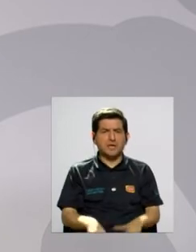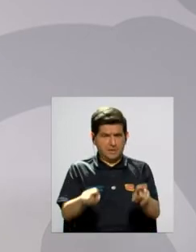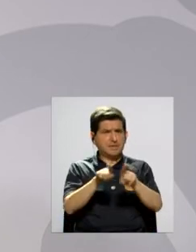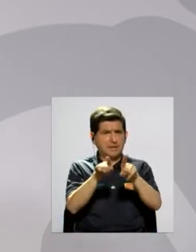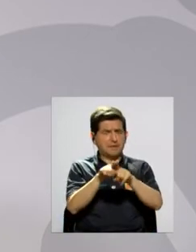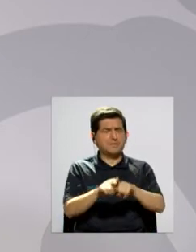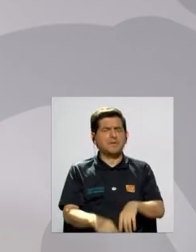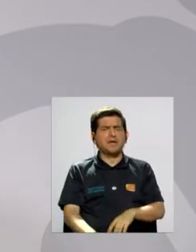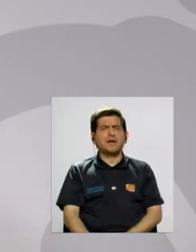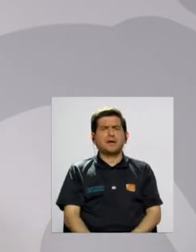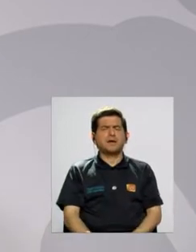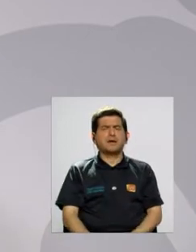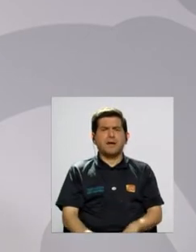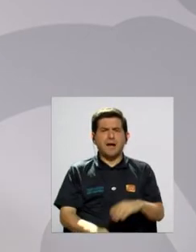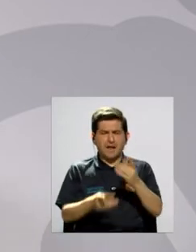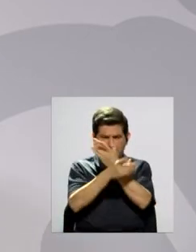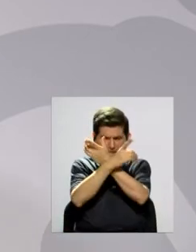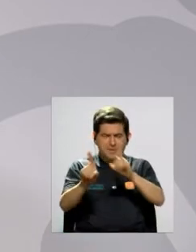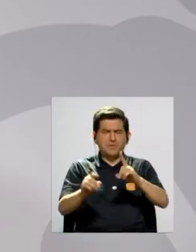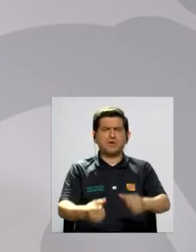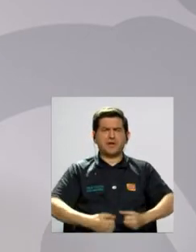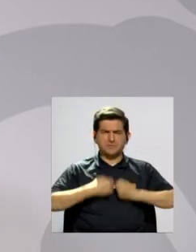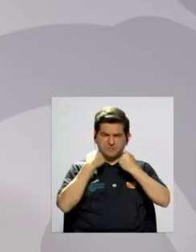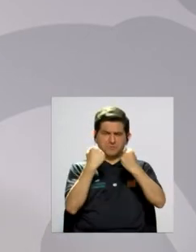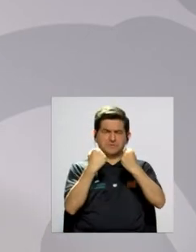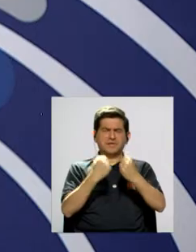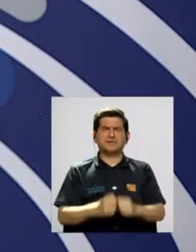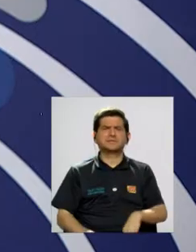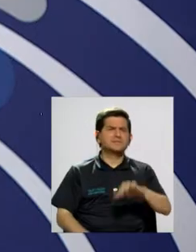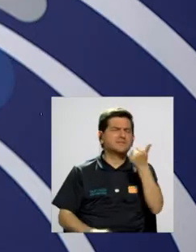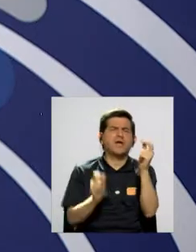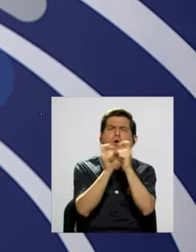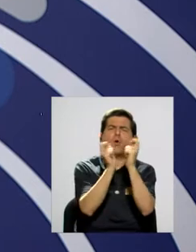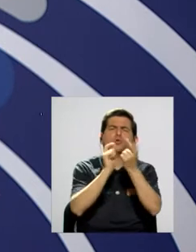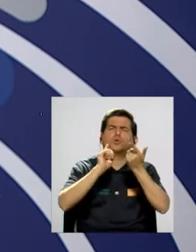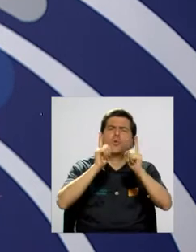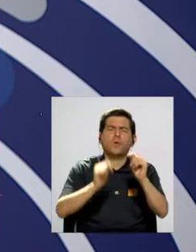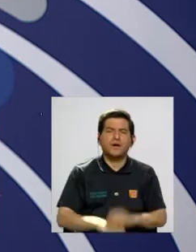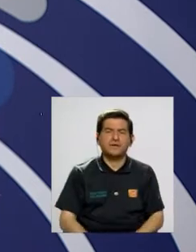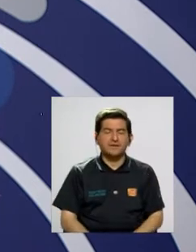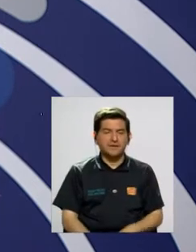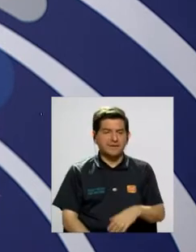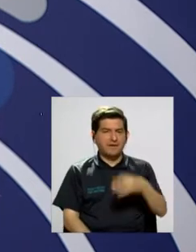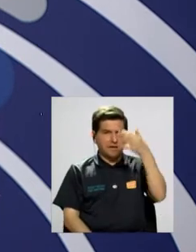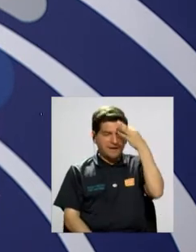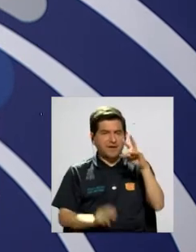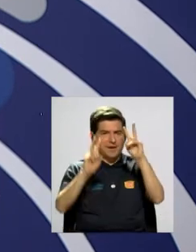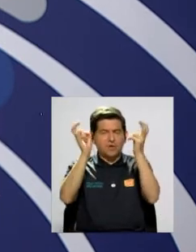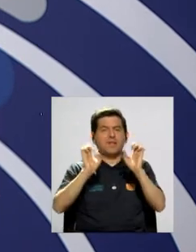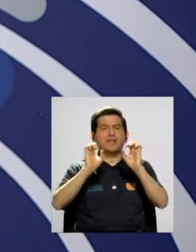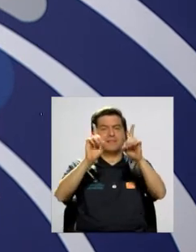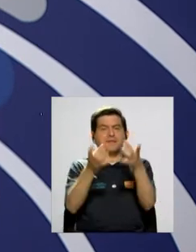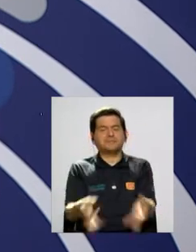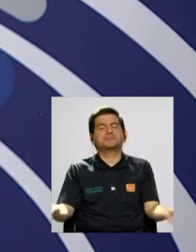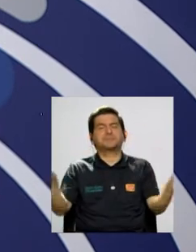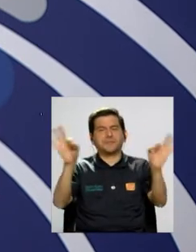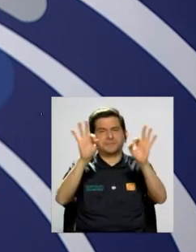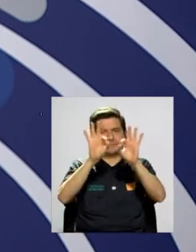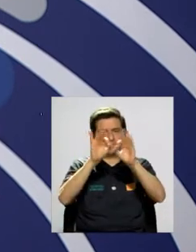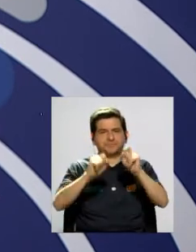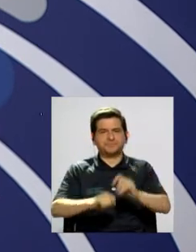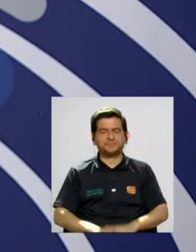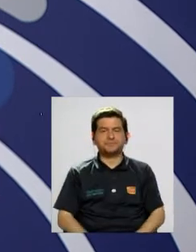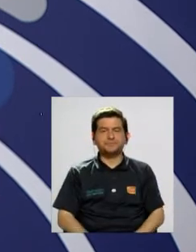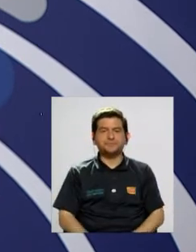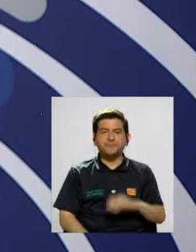también. ¿Cuál otro punto podríamos escudriñar ahí? Yo creo que el tema educativo es clave, por supuesto que desde